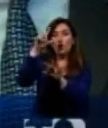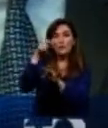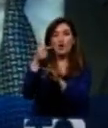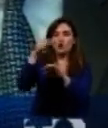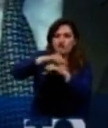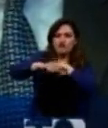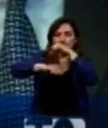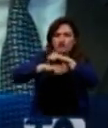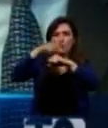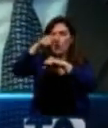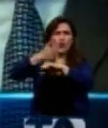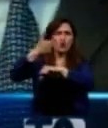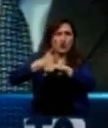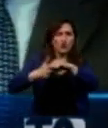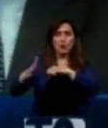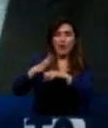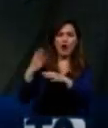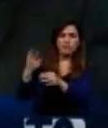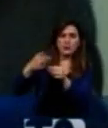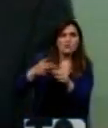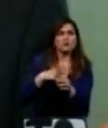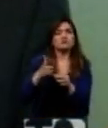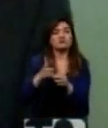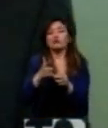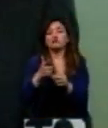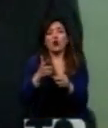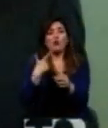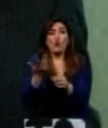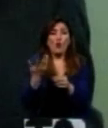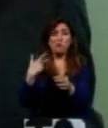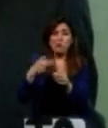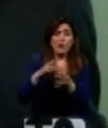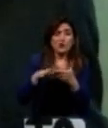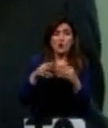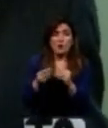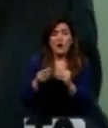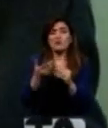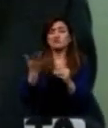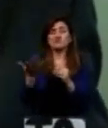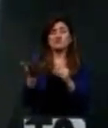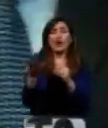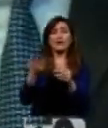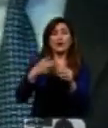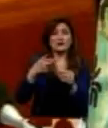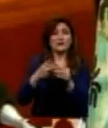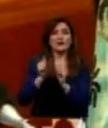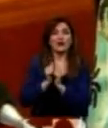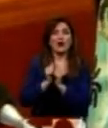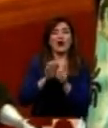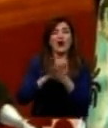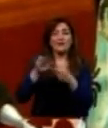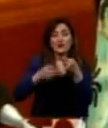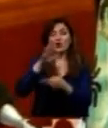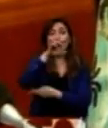Estado, la sociedad civil, el problema del microtráfico no se va a resolver con policías, con jueces y con fiscales.